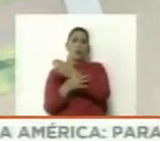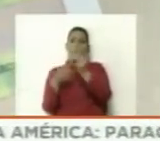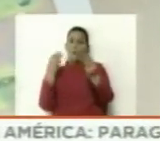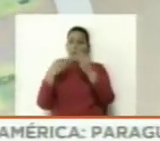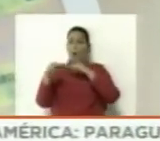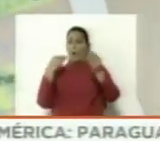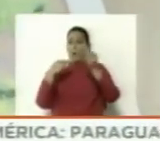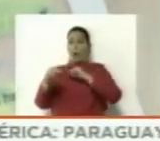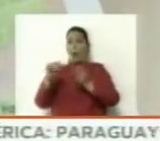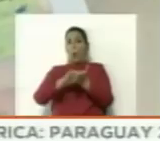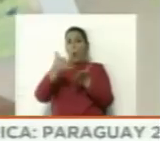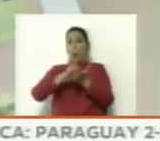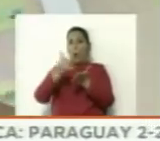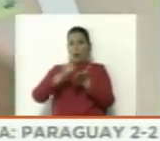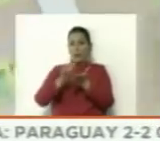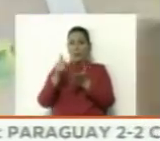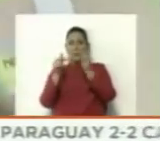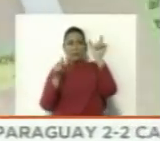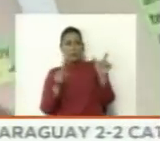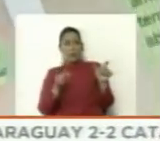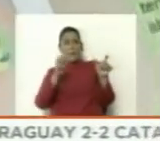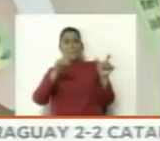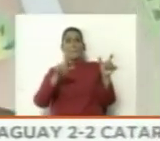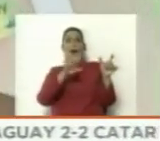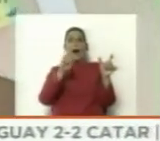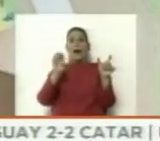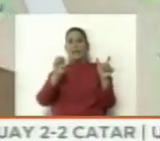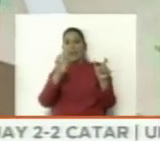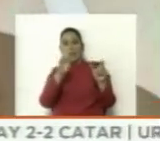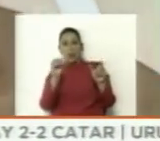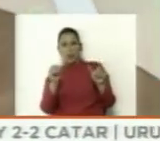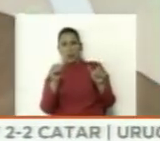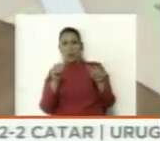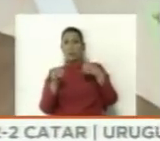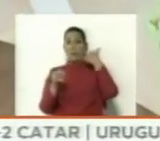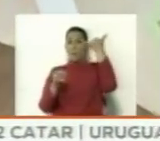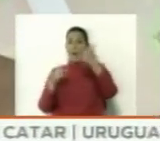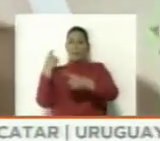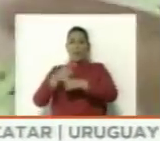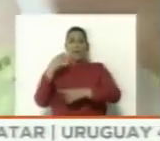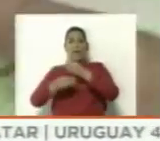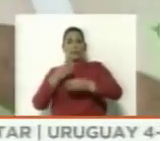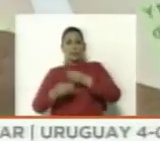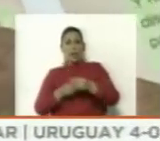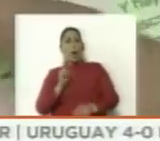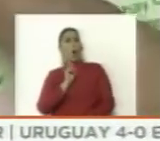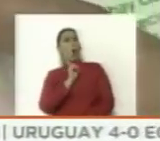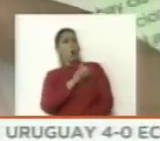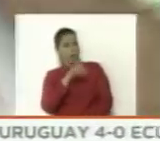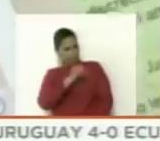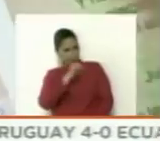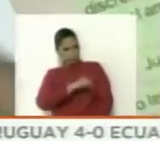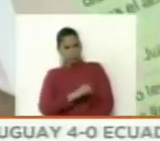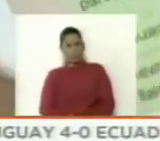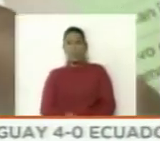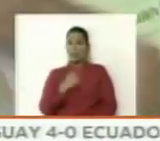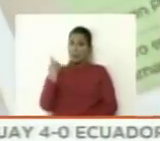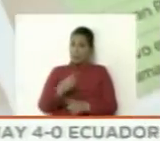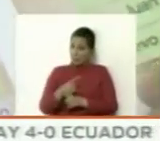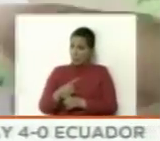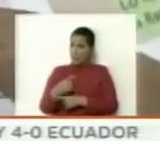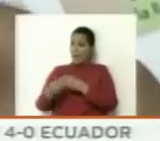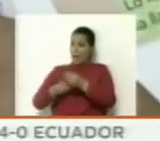el señor Marrero. Es una llamada que tienes que hacer. Y Guaidó le dice, ok, asiente. La deberías hacer hoy.